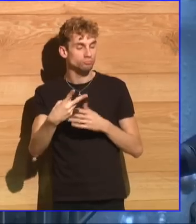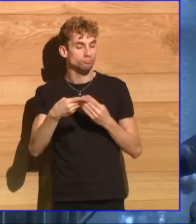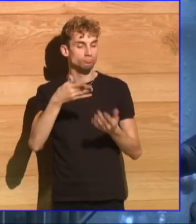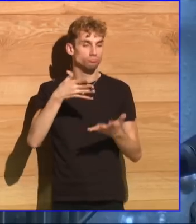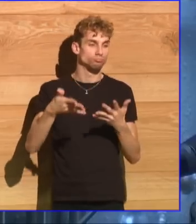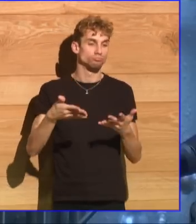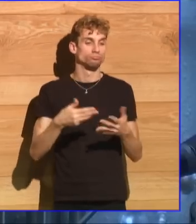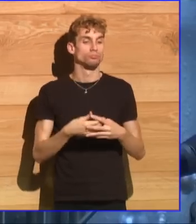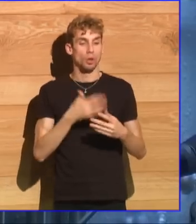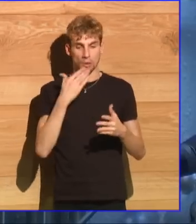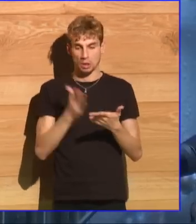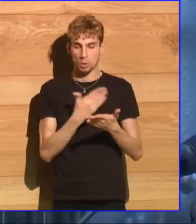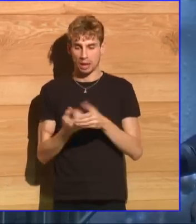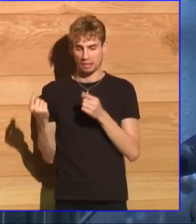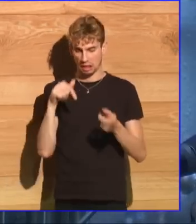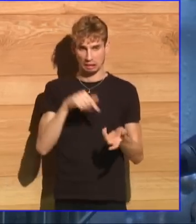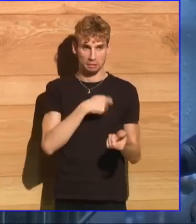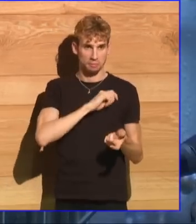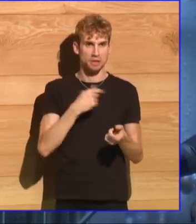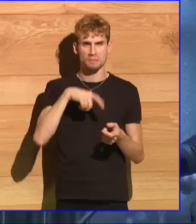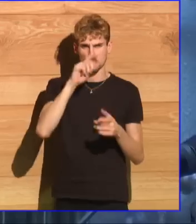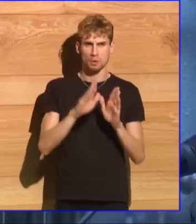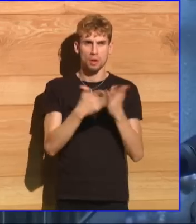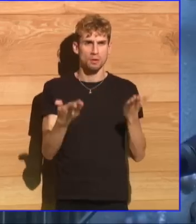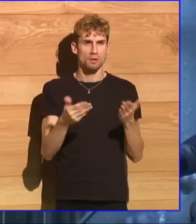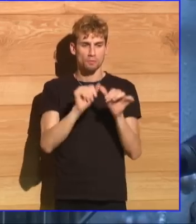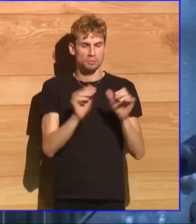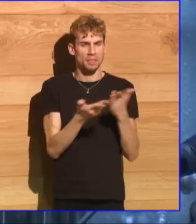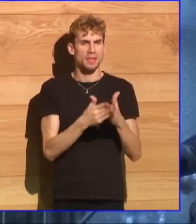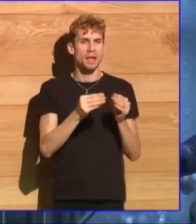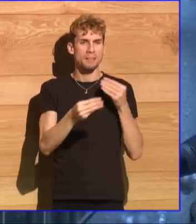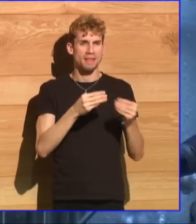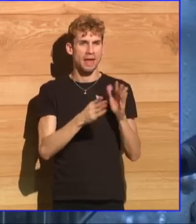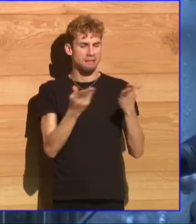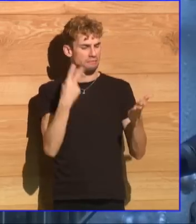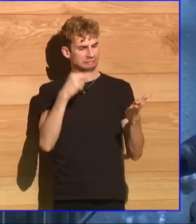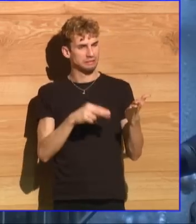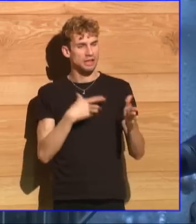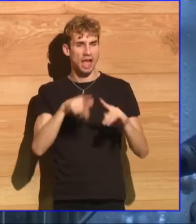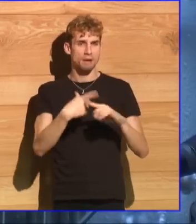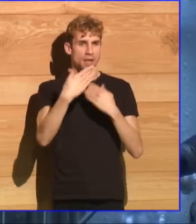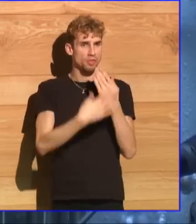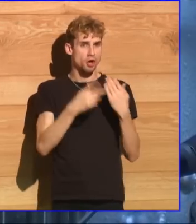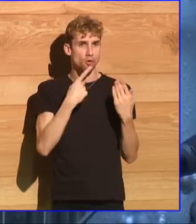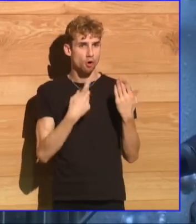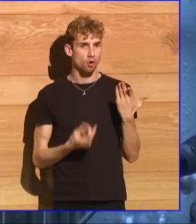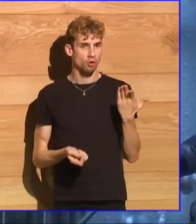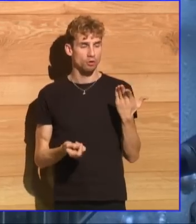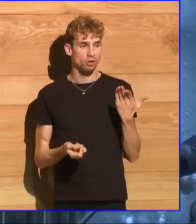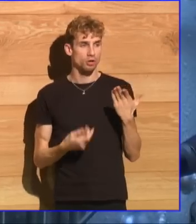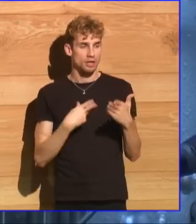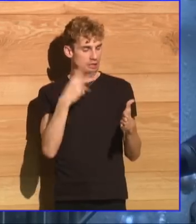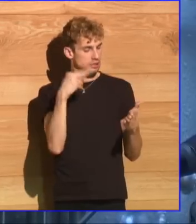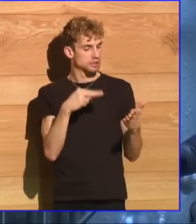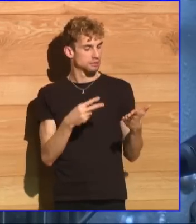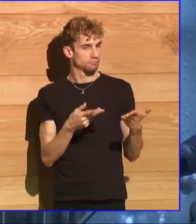llegase aquí la novela a España. Recuerdo leer una edición en tapa blanda en Plaza Ijanés con el lomo en rojo y leer esa